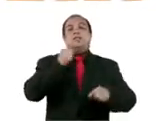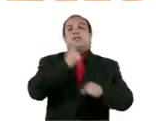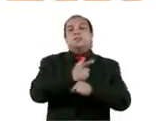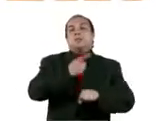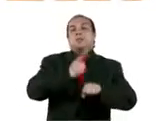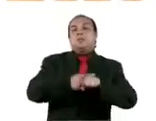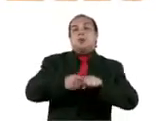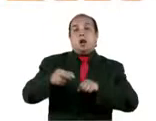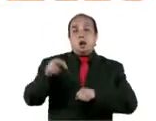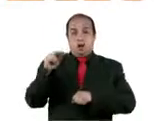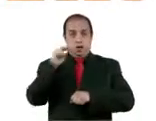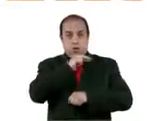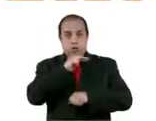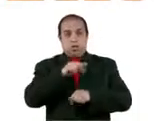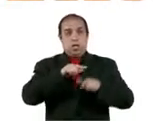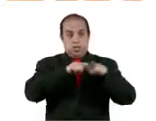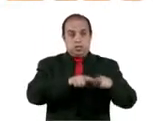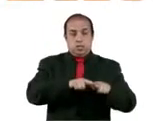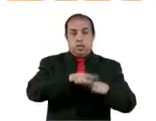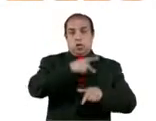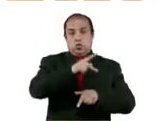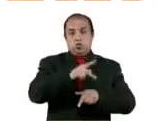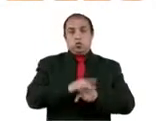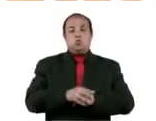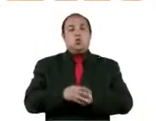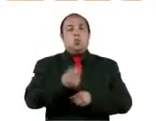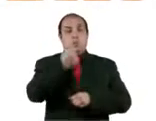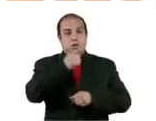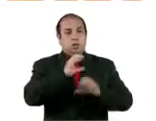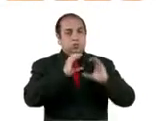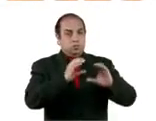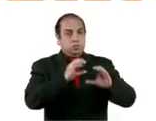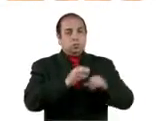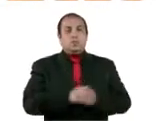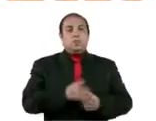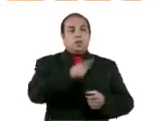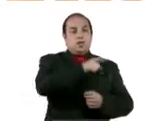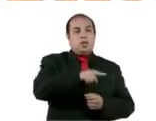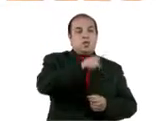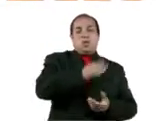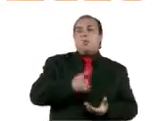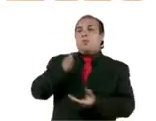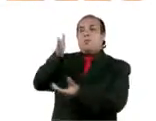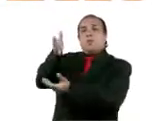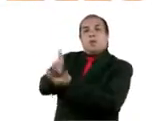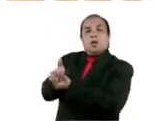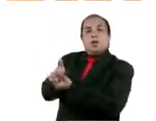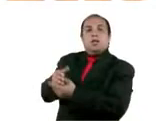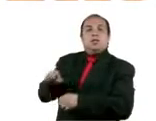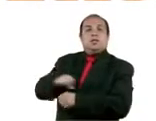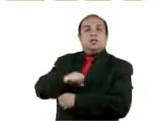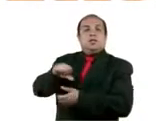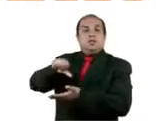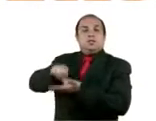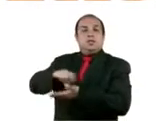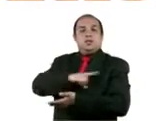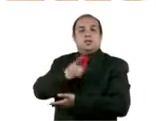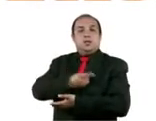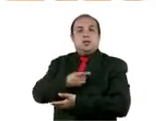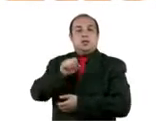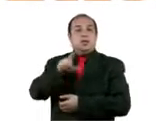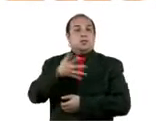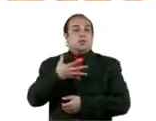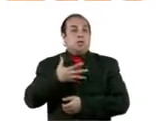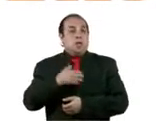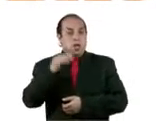sus tratamientos, acudan a su centro de salud y facilitar esta atención. Además tenemos pues la gratuidad en la